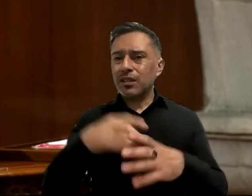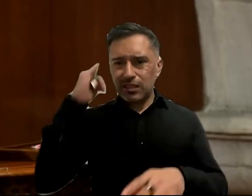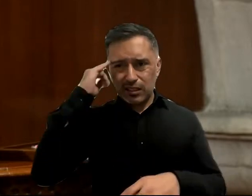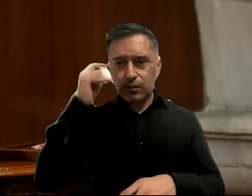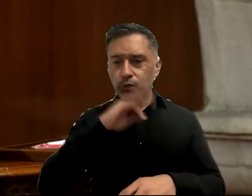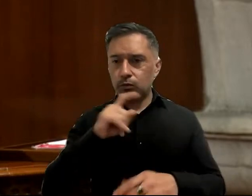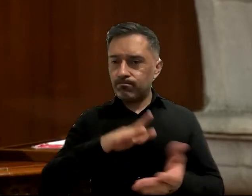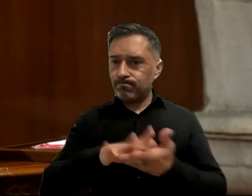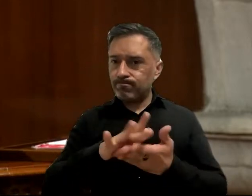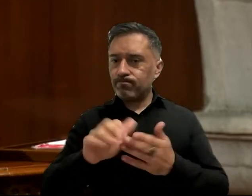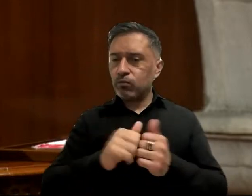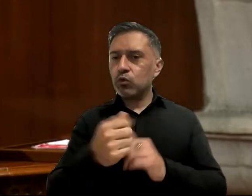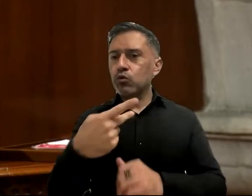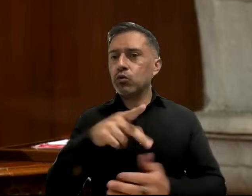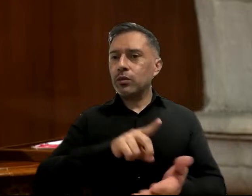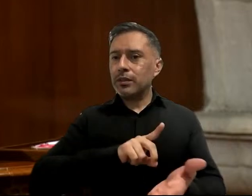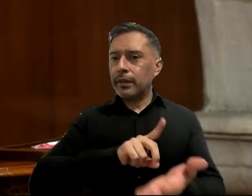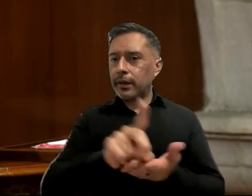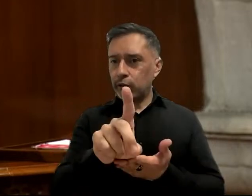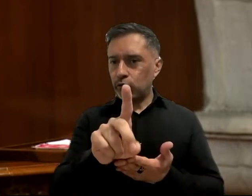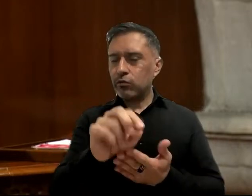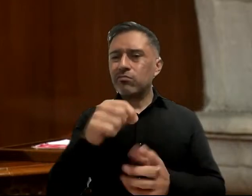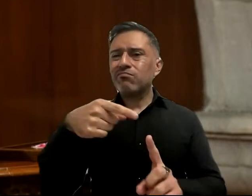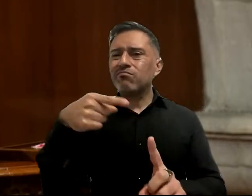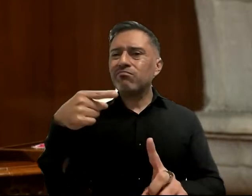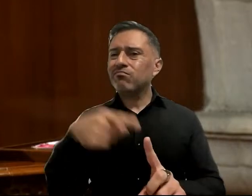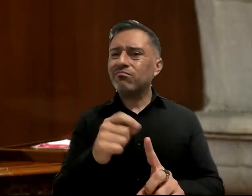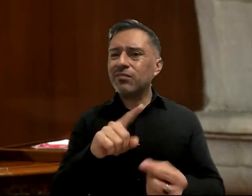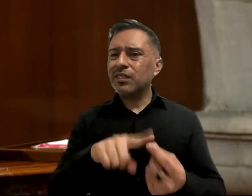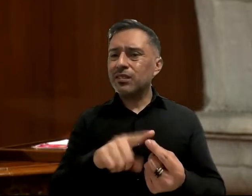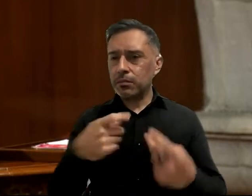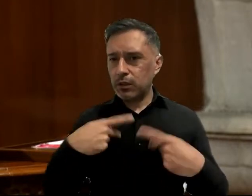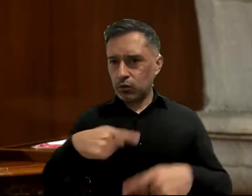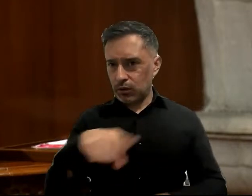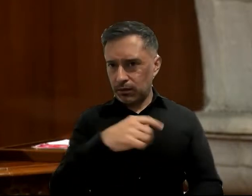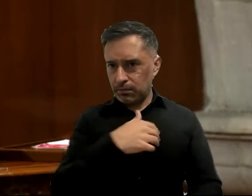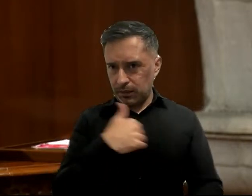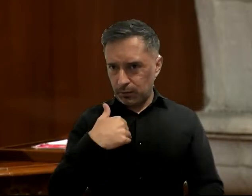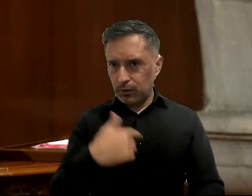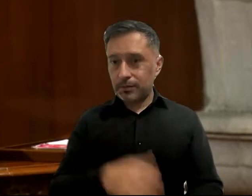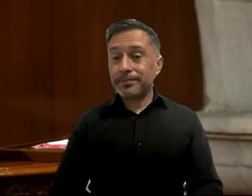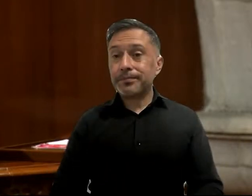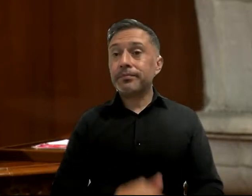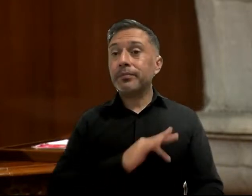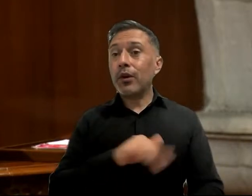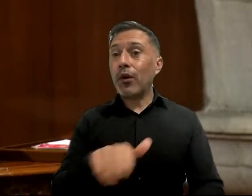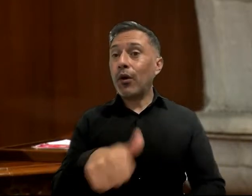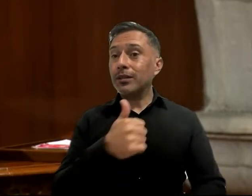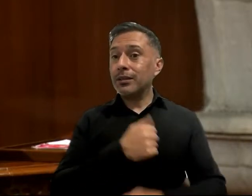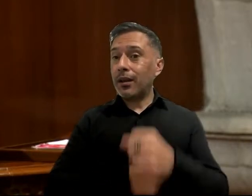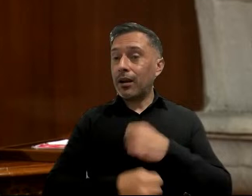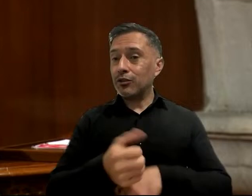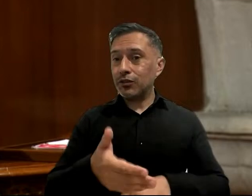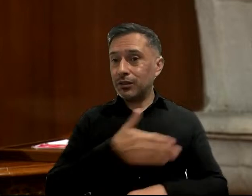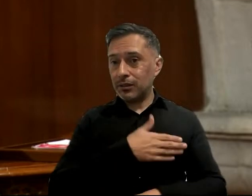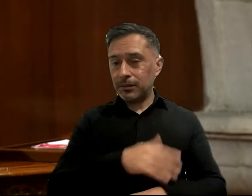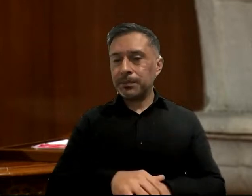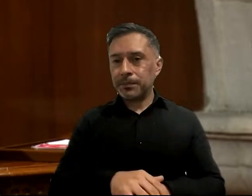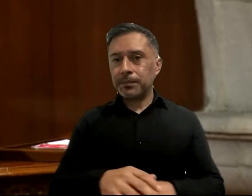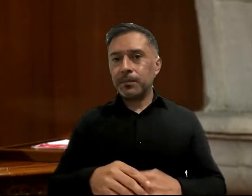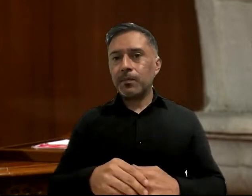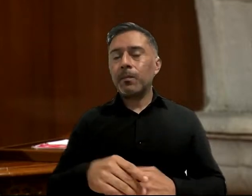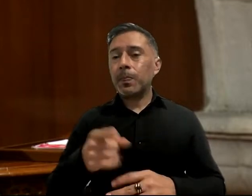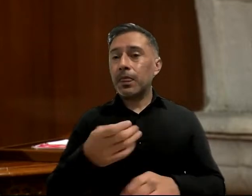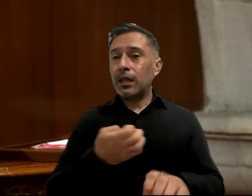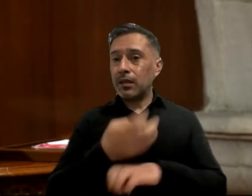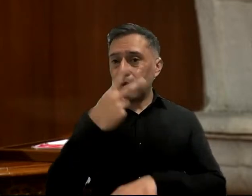efectividad de sus derechos, en particular de sus integrantes. Hace más de 11 años, la legislatura de este